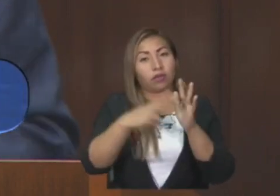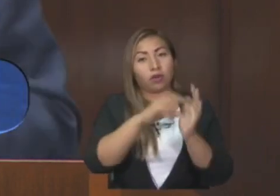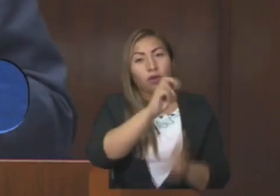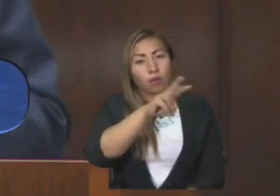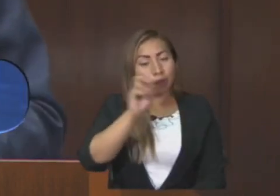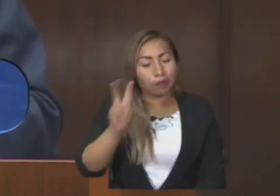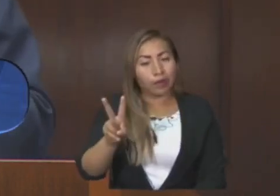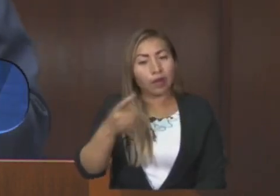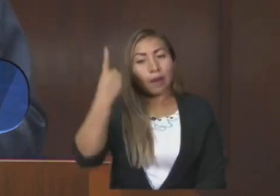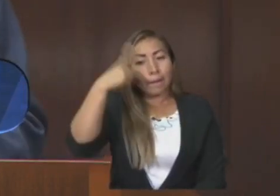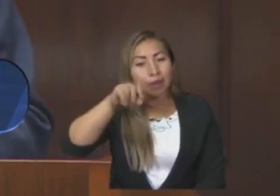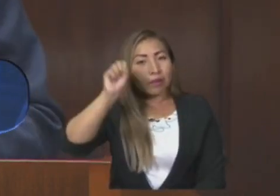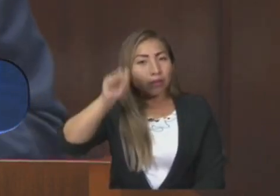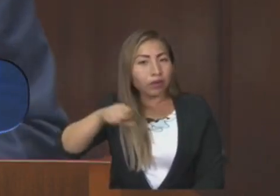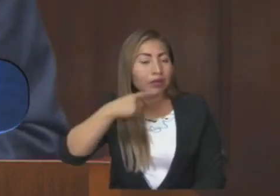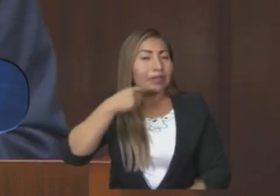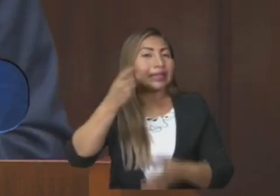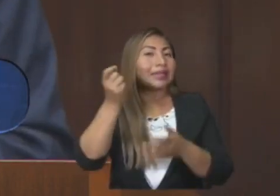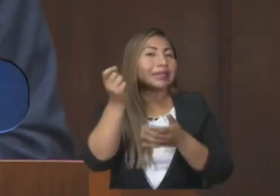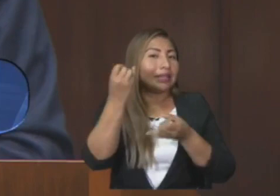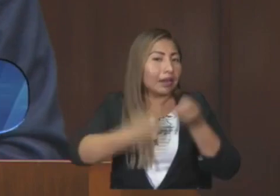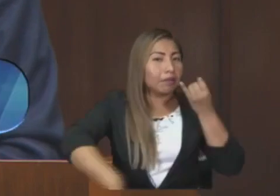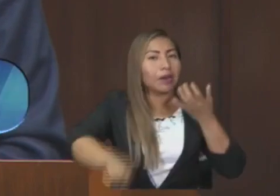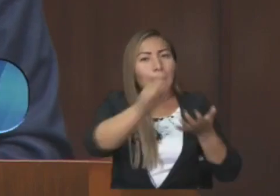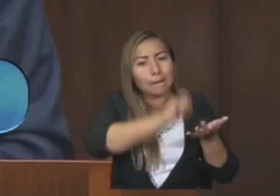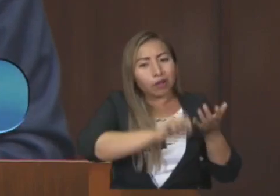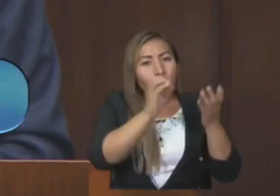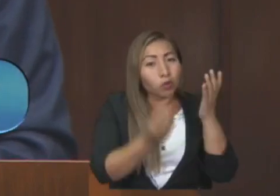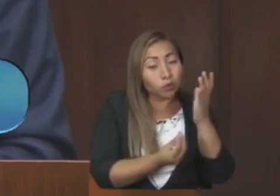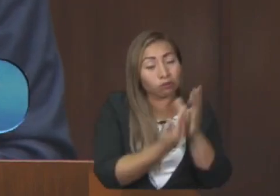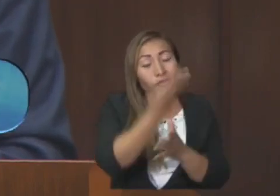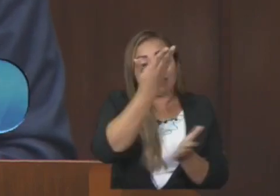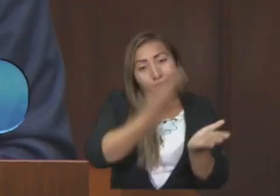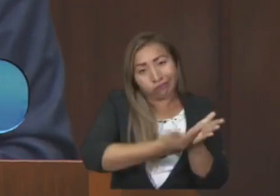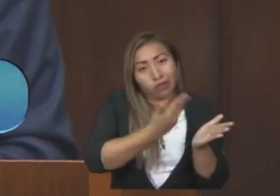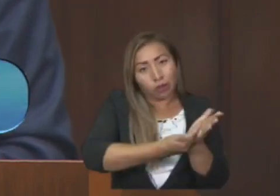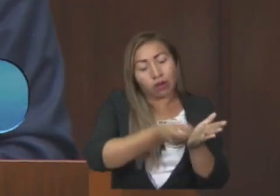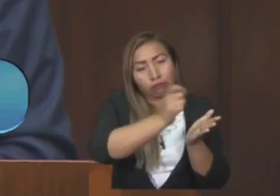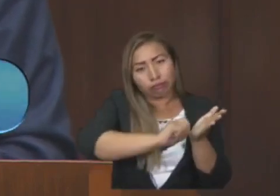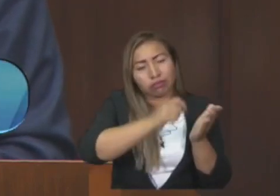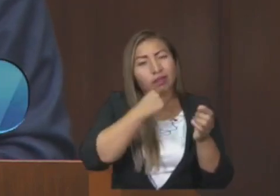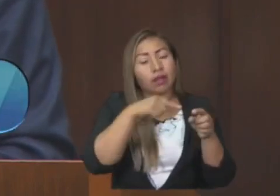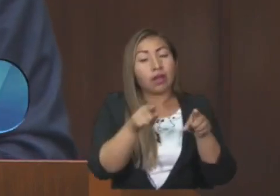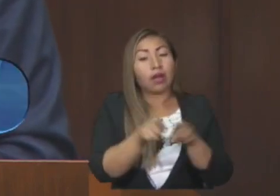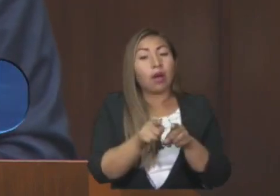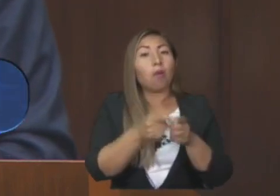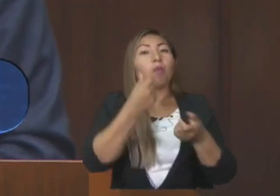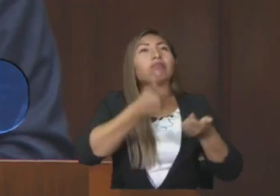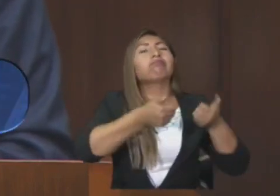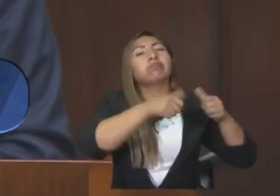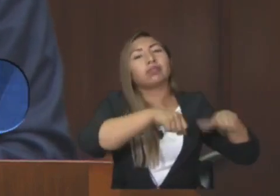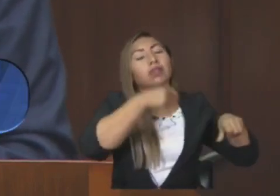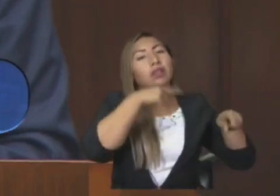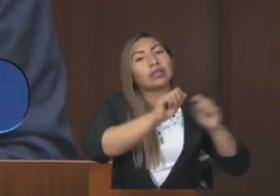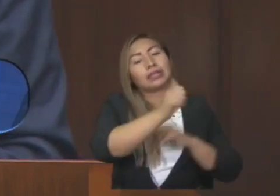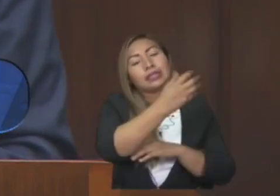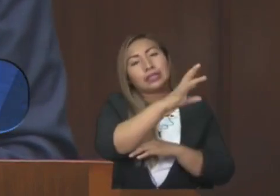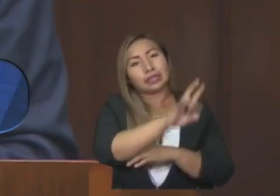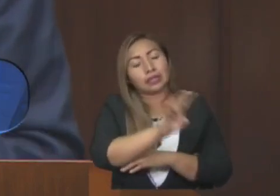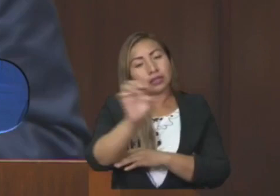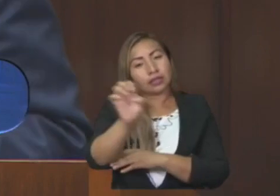finalizar la redacción de un nuevo contrato que reflejara los términos acordados el 17 de enero del